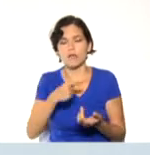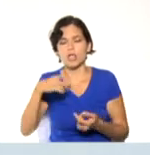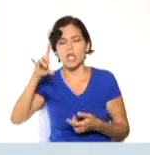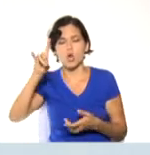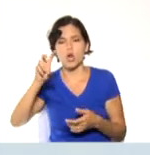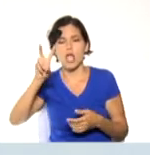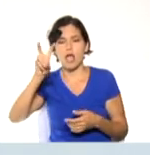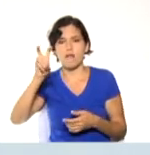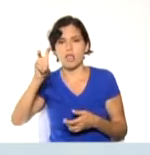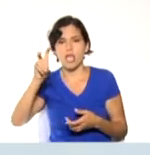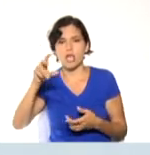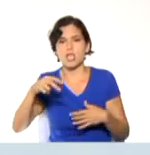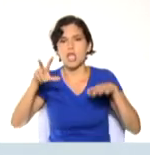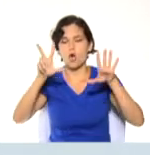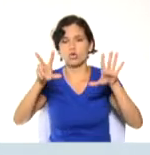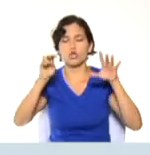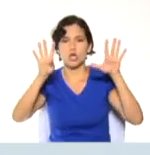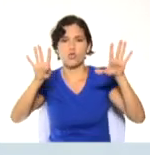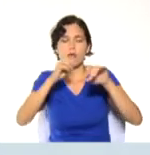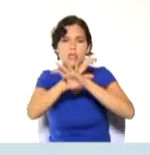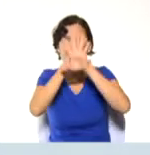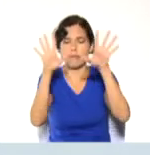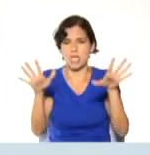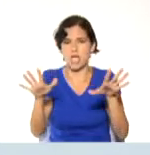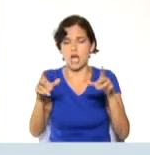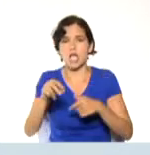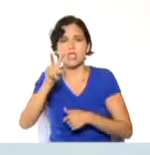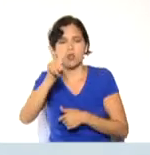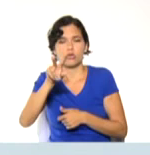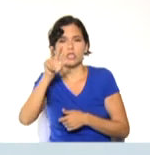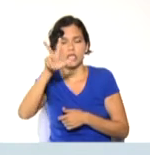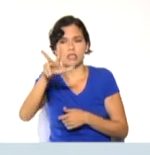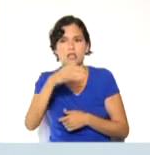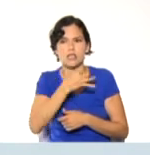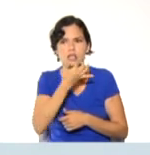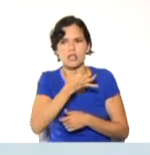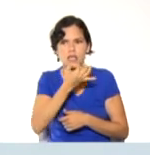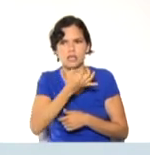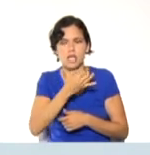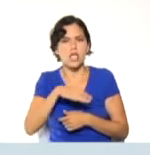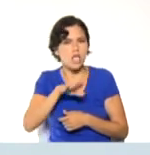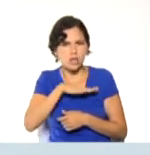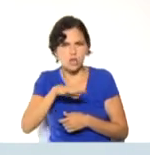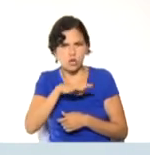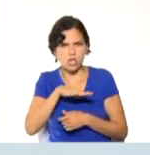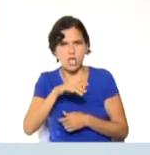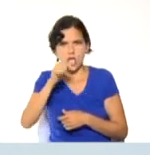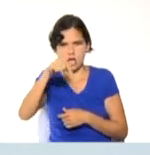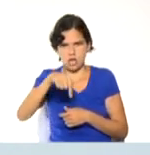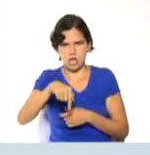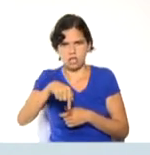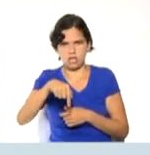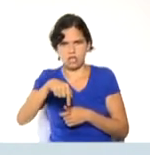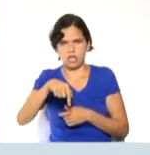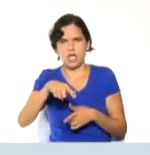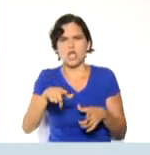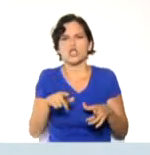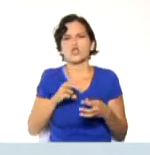en el mejor horario, de 8 a 9 de la mañana y de 2 a 3 de la tarde. ¿Por dónde? Por su